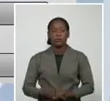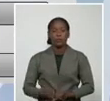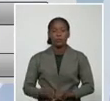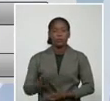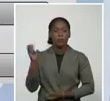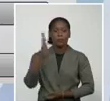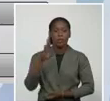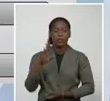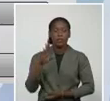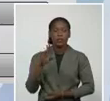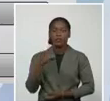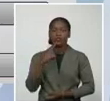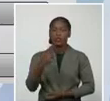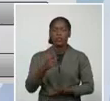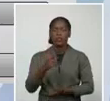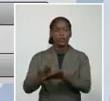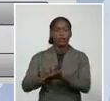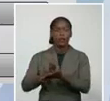importante,